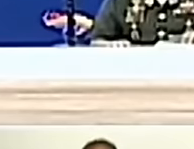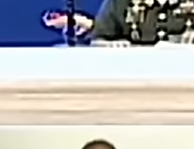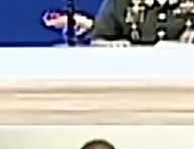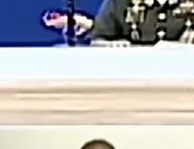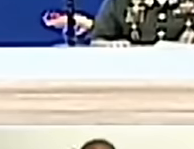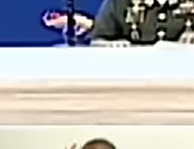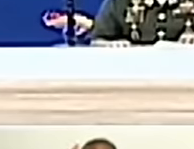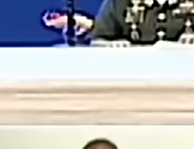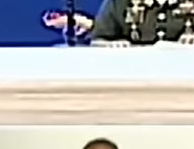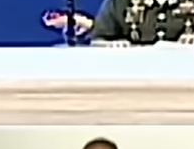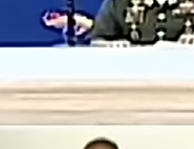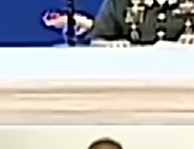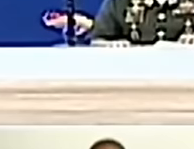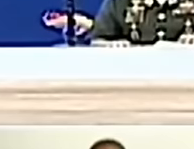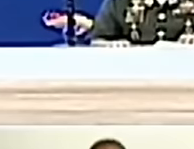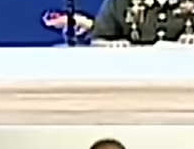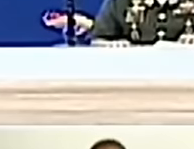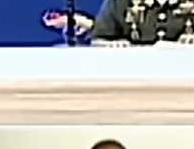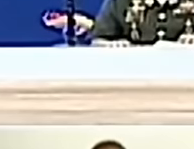Mal ojillo con limón.